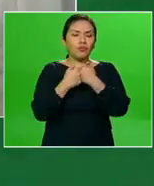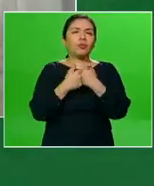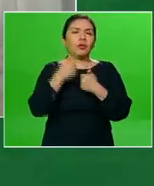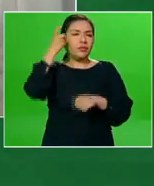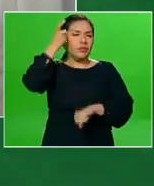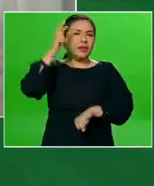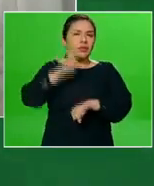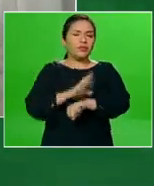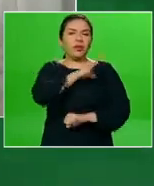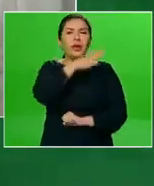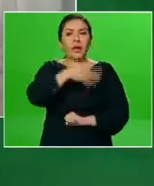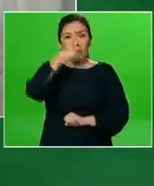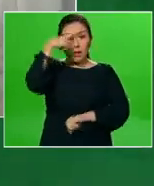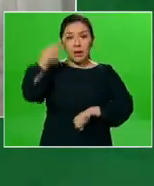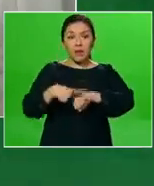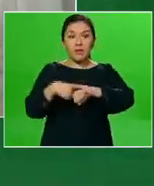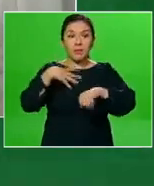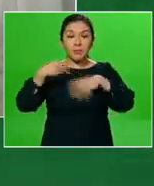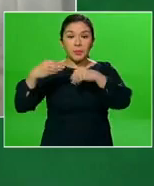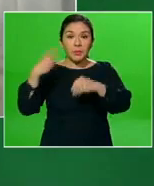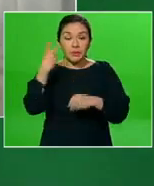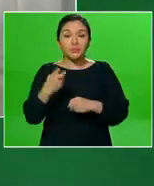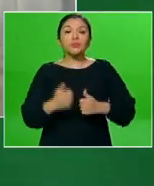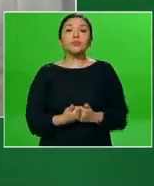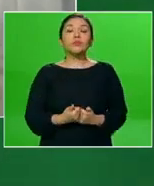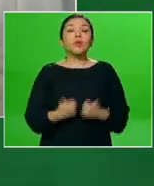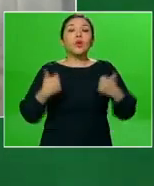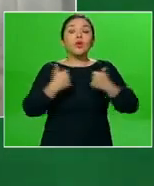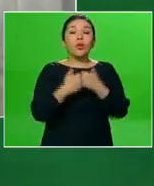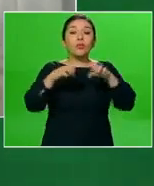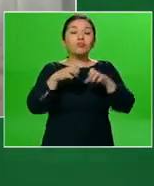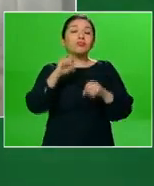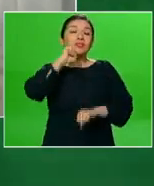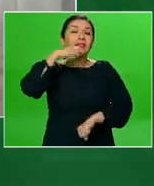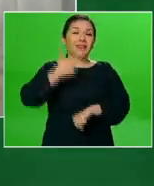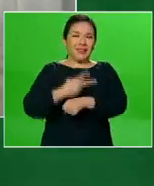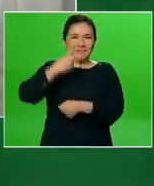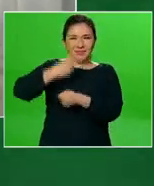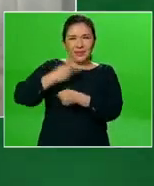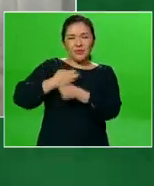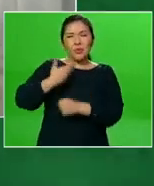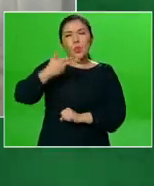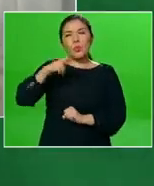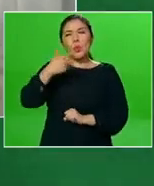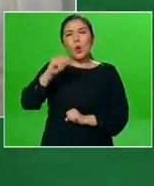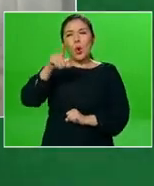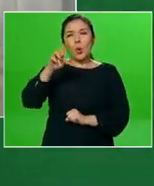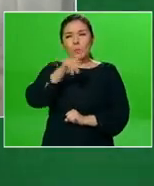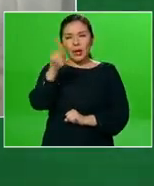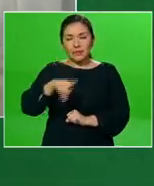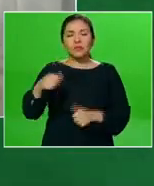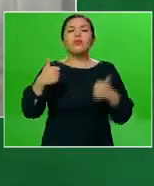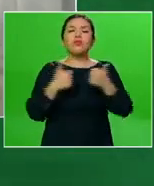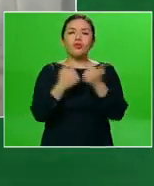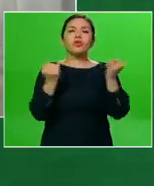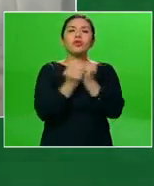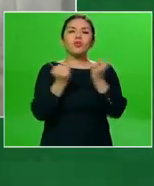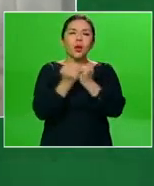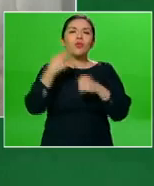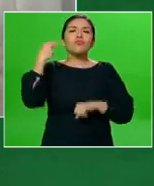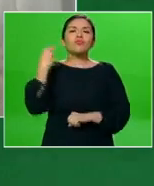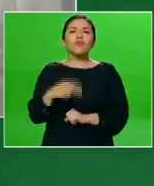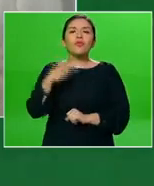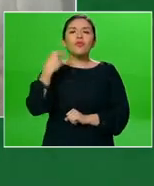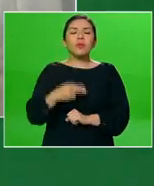dirección general de epidemiología a nombre de nuestro subsecretario el doctor hugo lópez gatell y también a nombre de